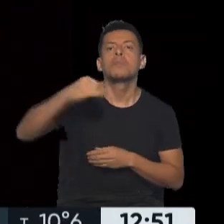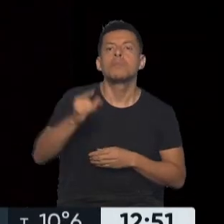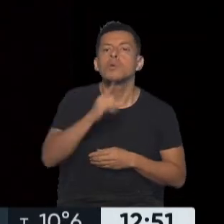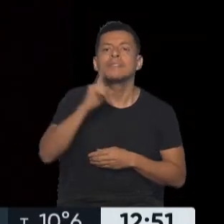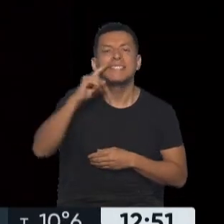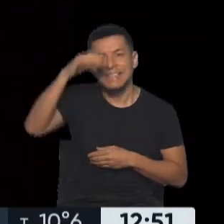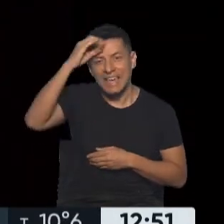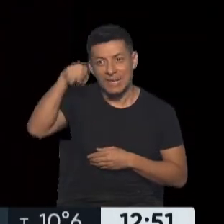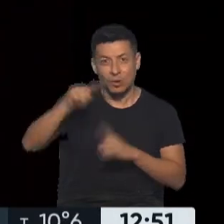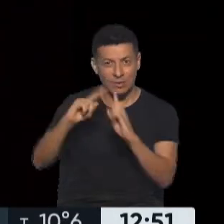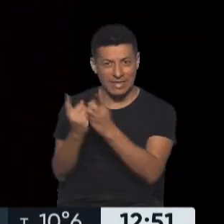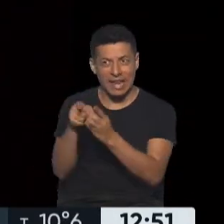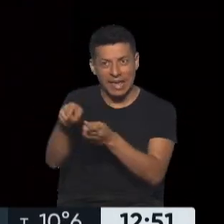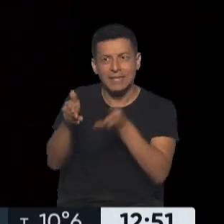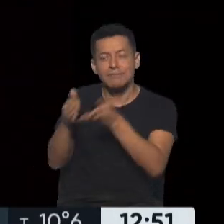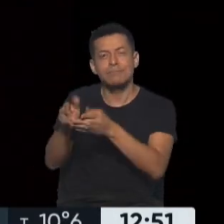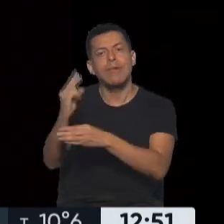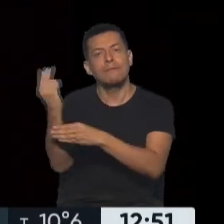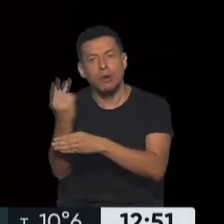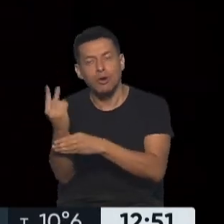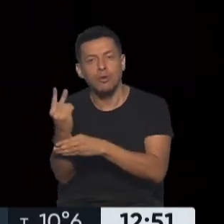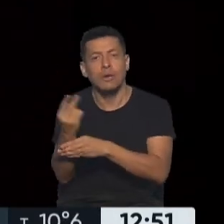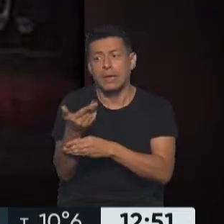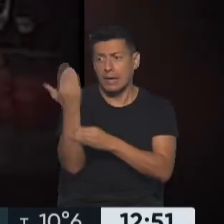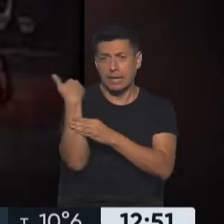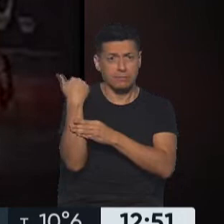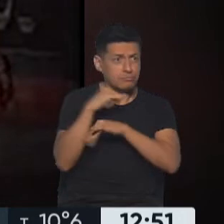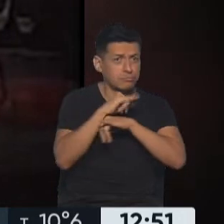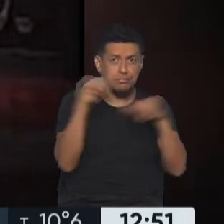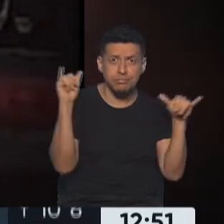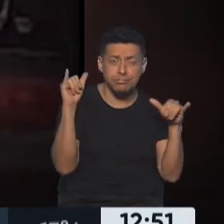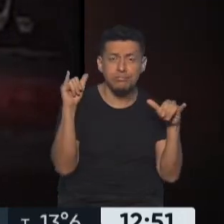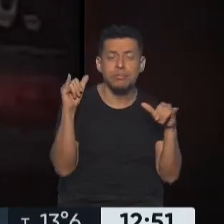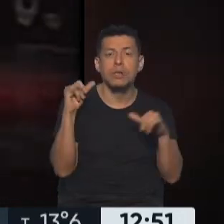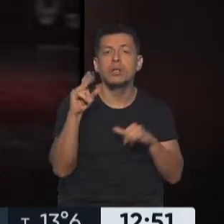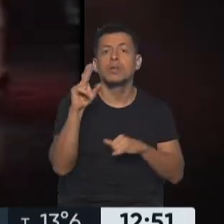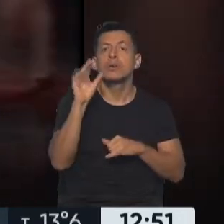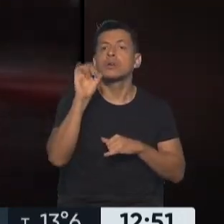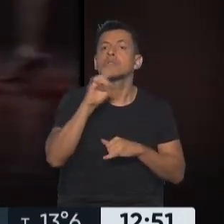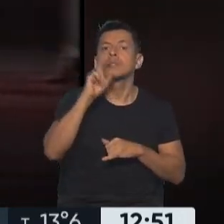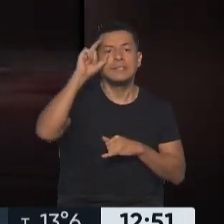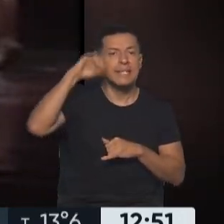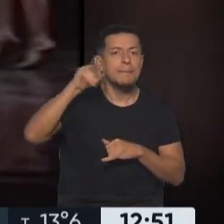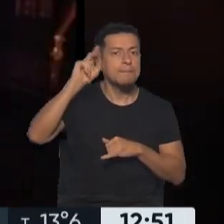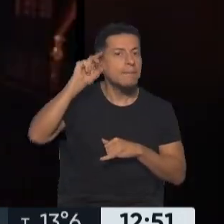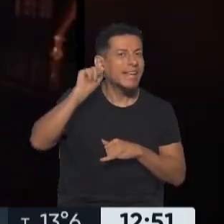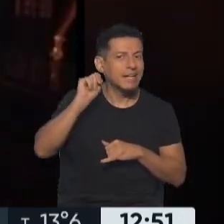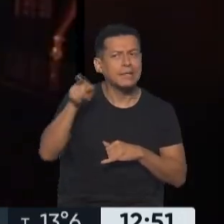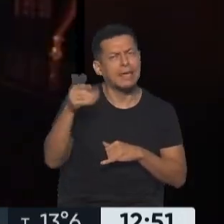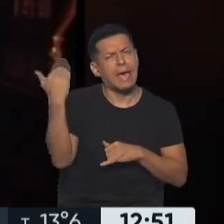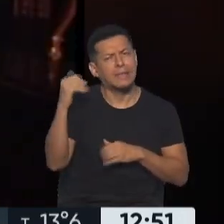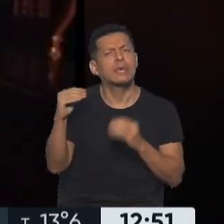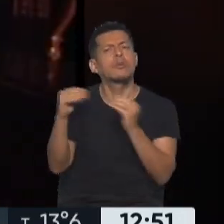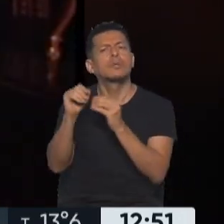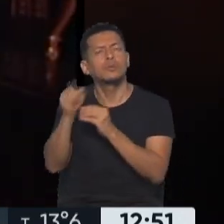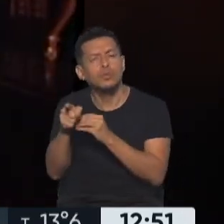hace unas horas estaba también comunicando a través de sus redes Carlos Rottenberg, compañero también de las aventuras, de tantas